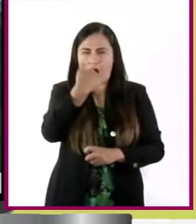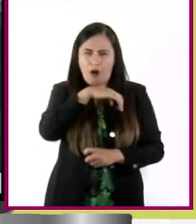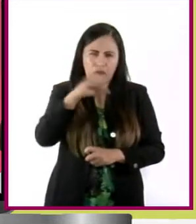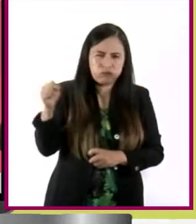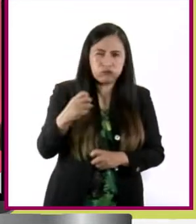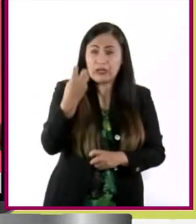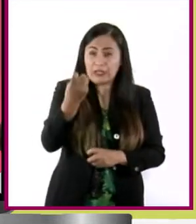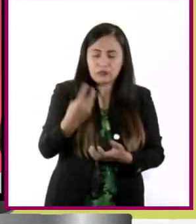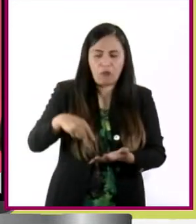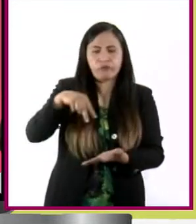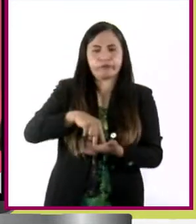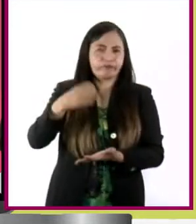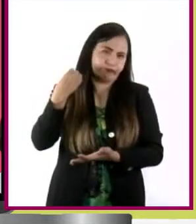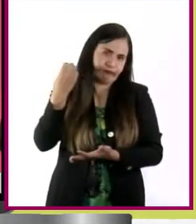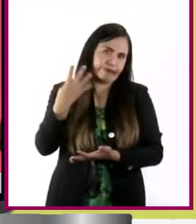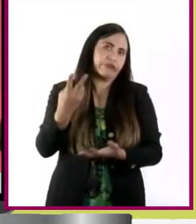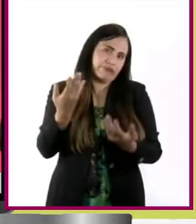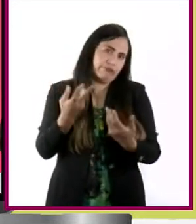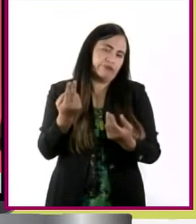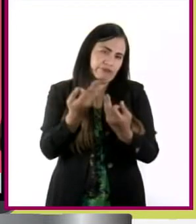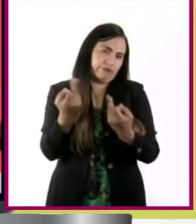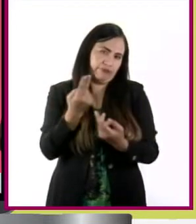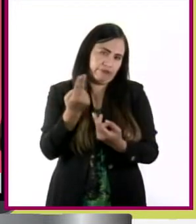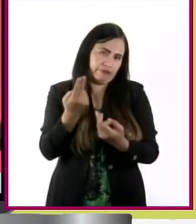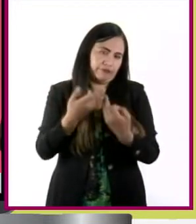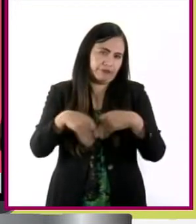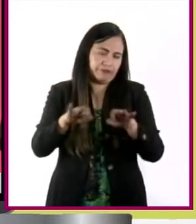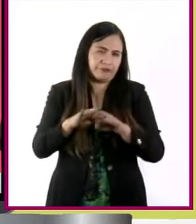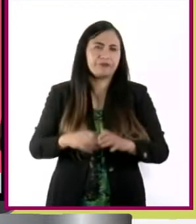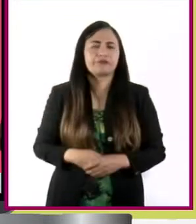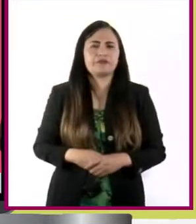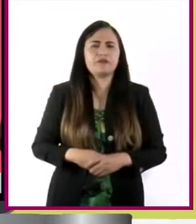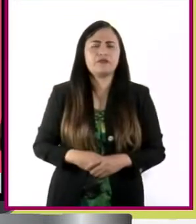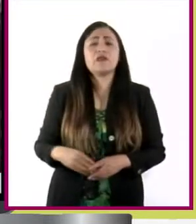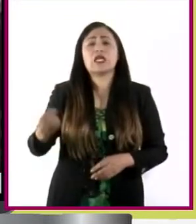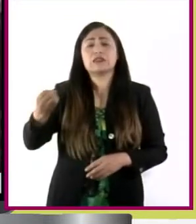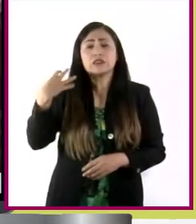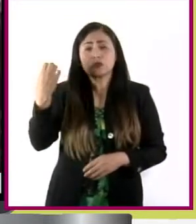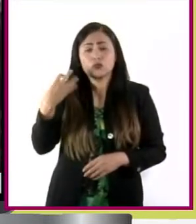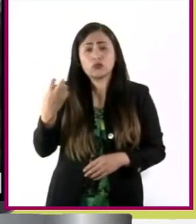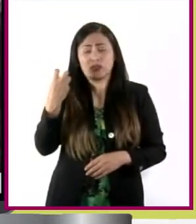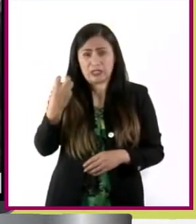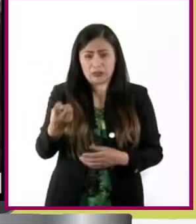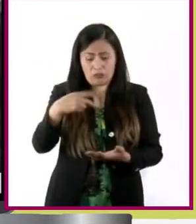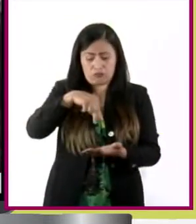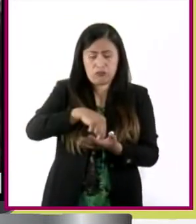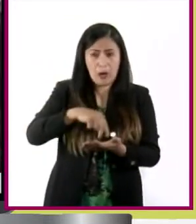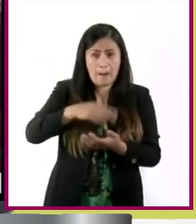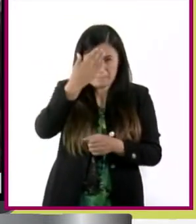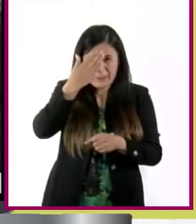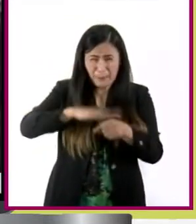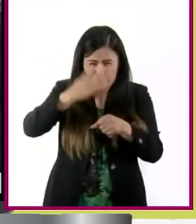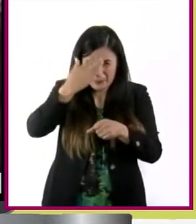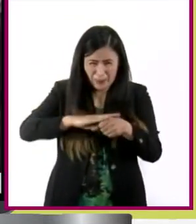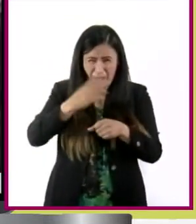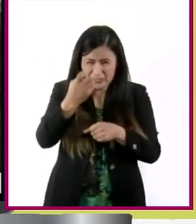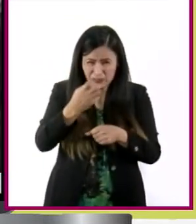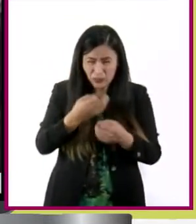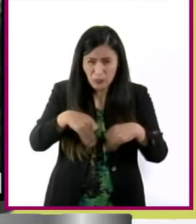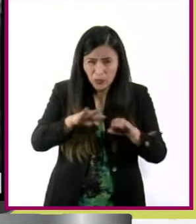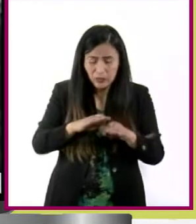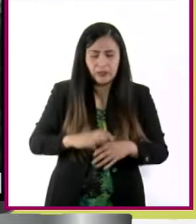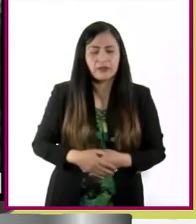que vamos a hablar. Oye, ¿y qué tan memorizado debe estar un discurso para ser expuesto? Hubo un tiempo en el que haciendo